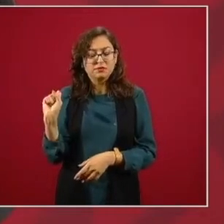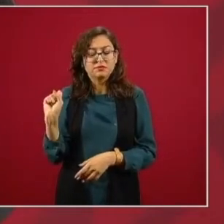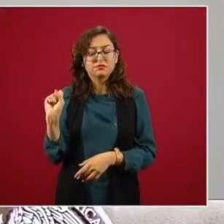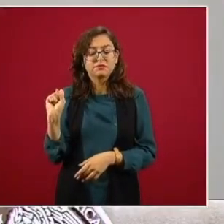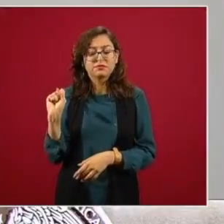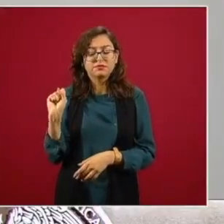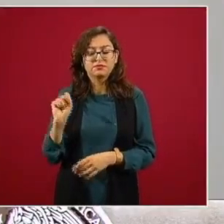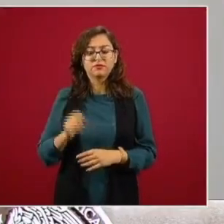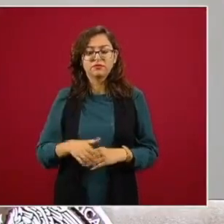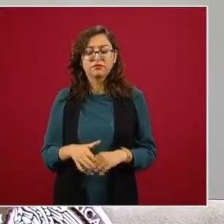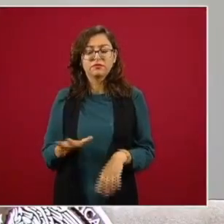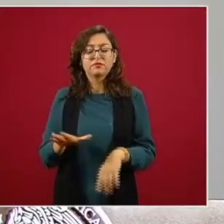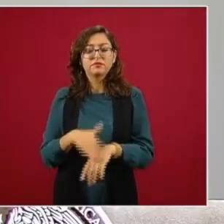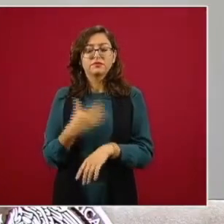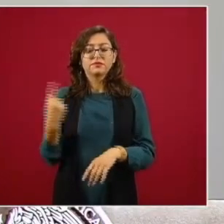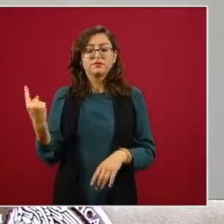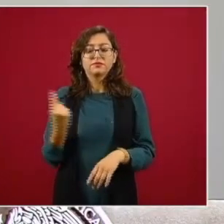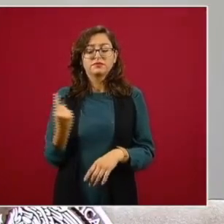porque